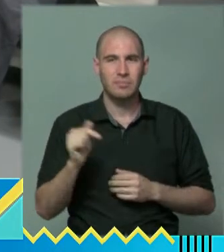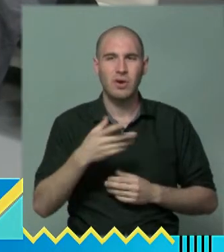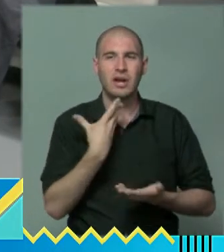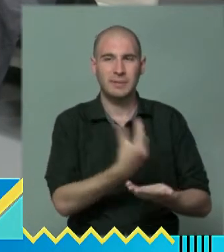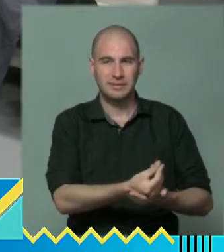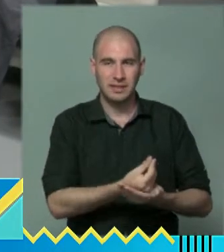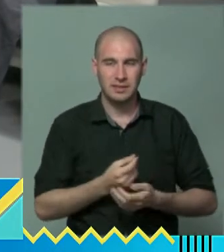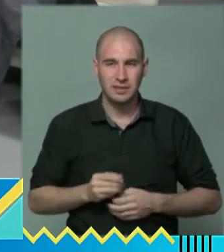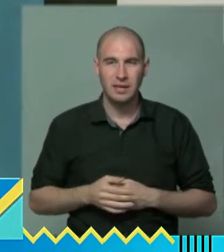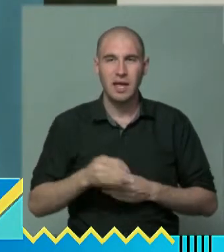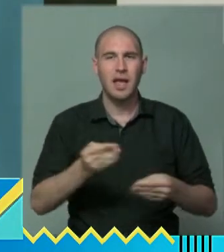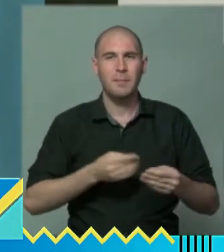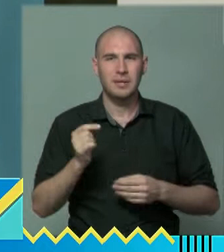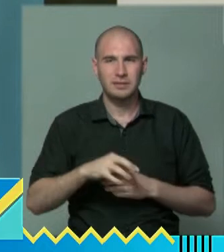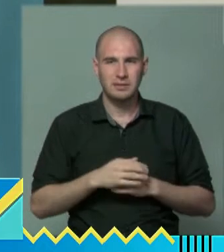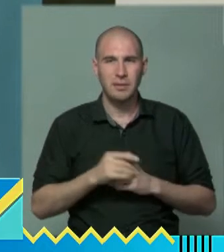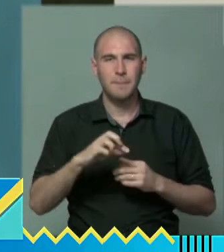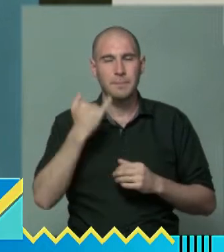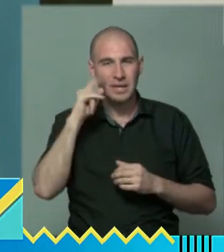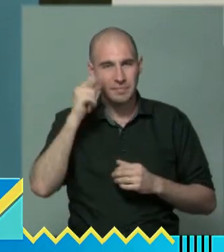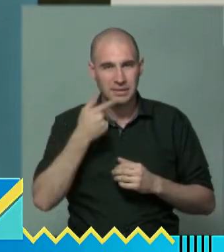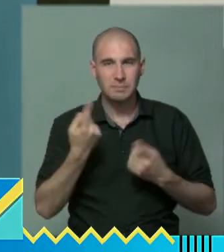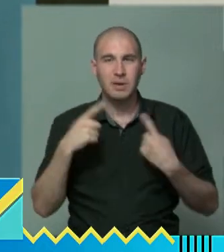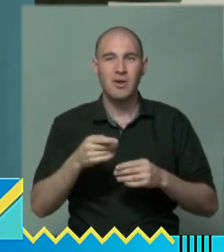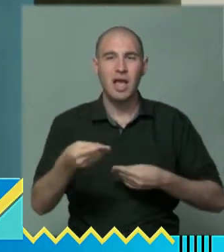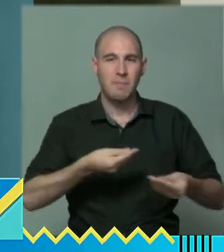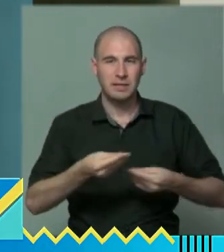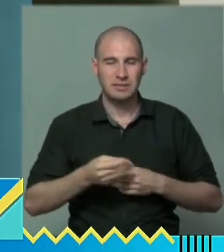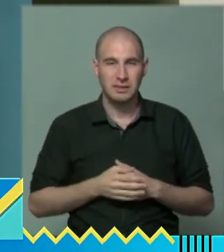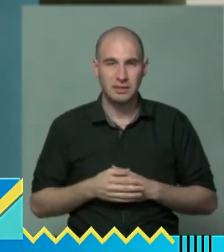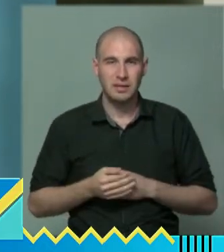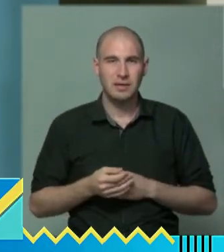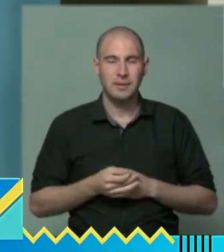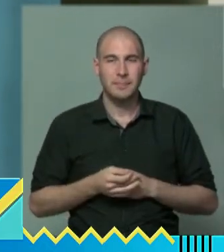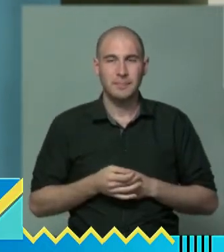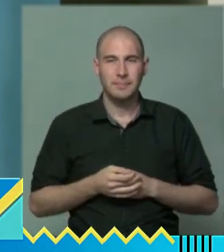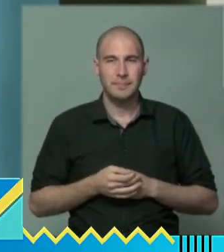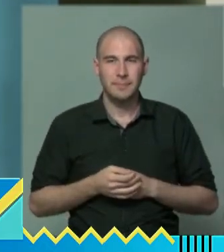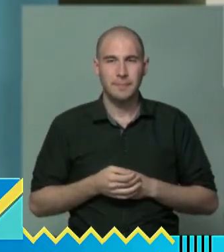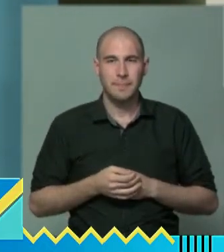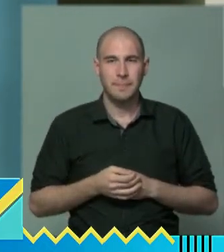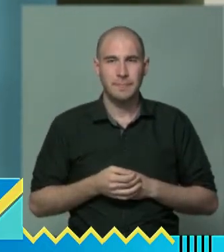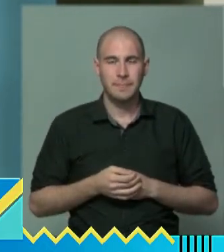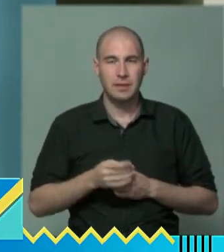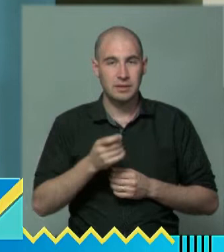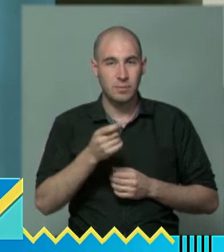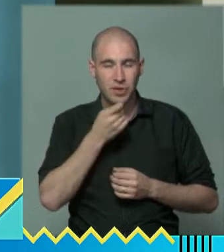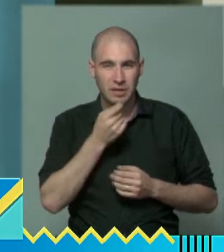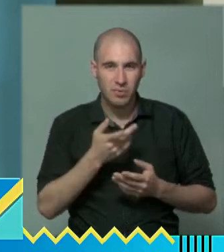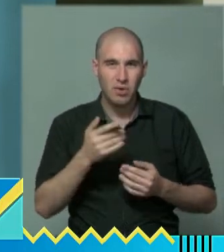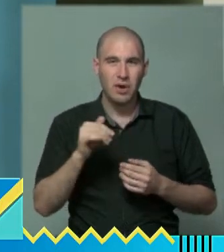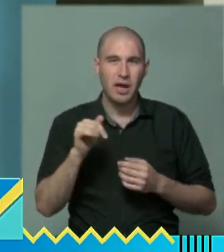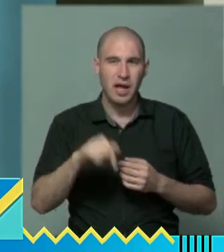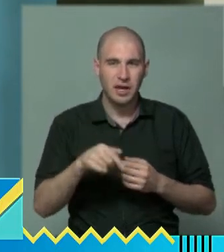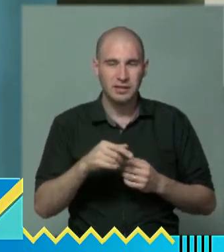representante de varias empresas que son más que nada pymes, pero a nivel empresarial ya uno empieza a tomar, o por lo menos a tomar